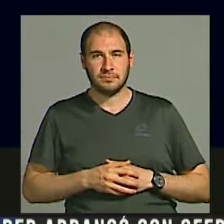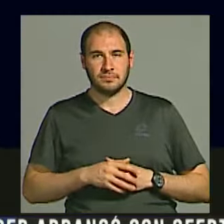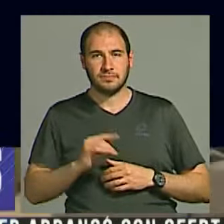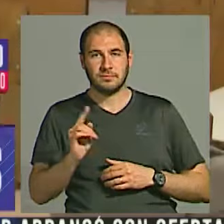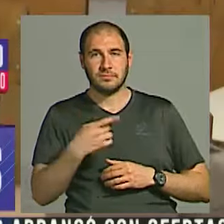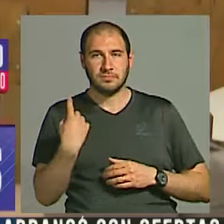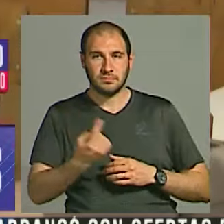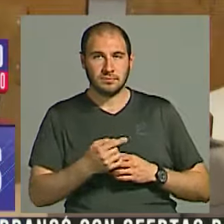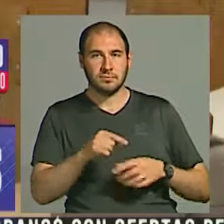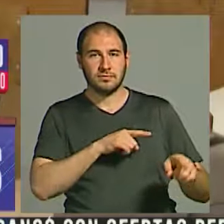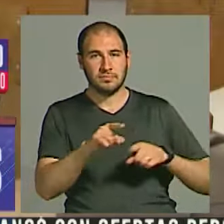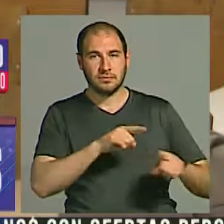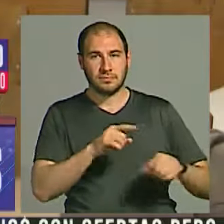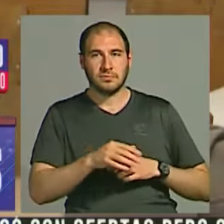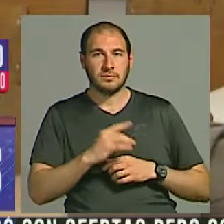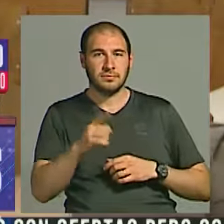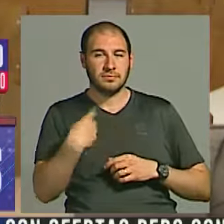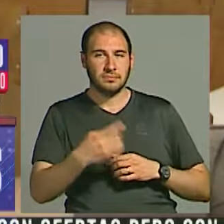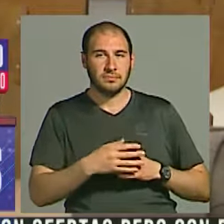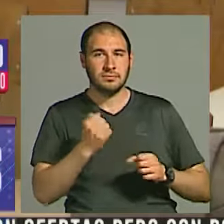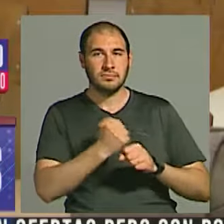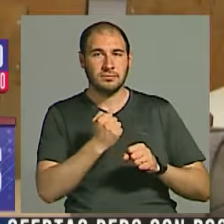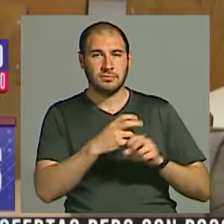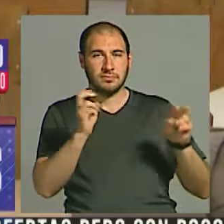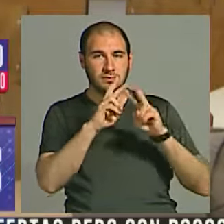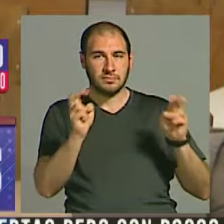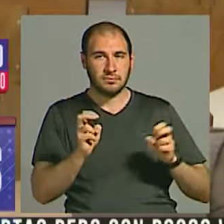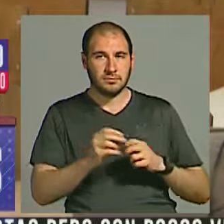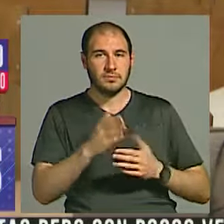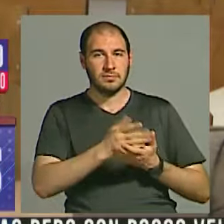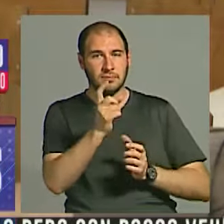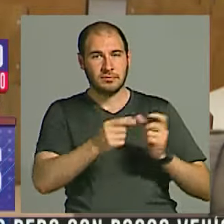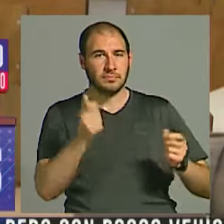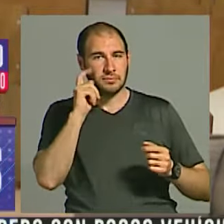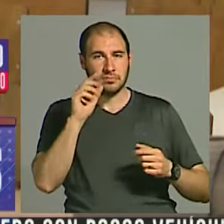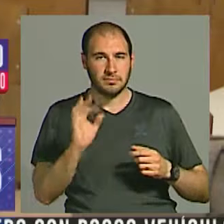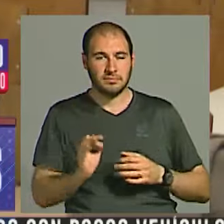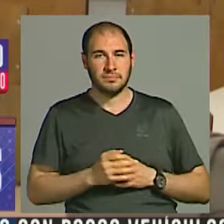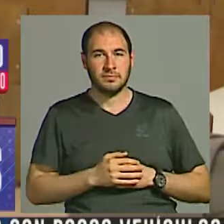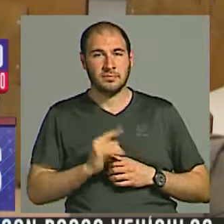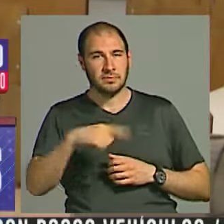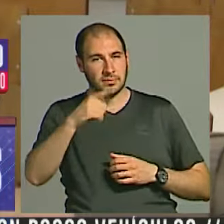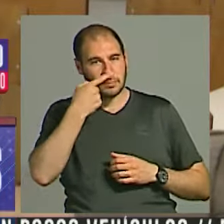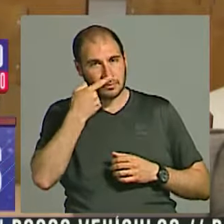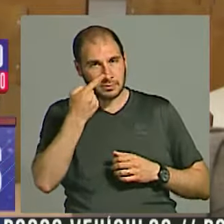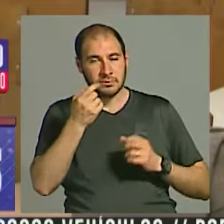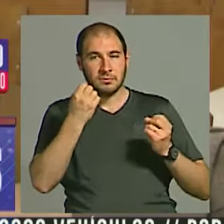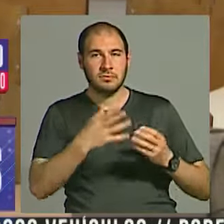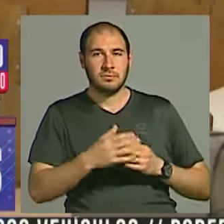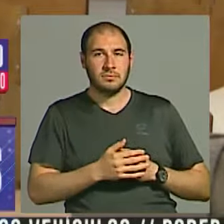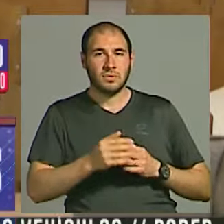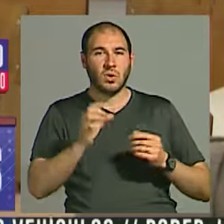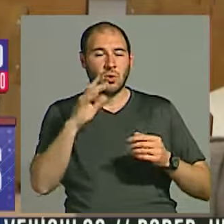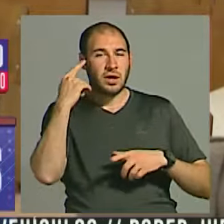Nosotros desde la coordinación siempre trabajamos la temática obviamente de derechos humanos y género. Nos interesa porque no solamente hace